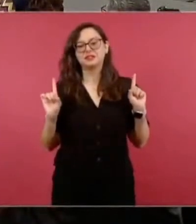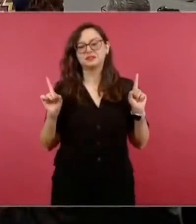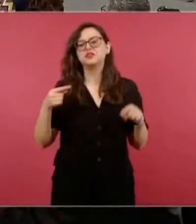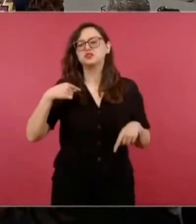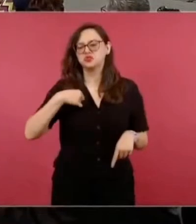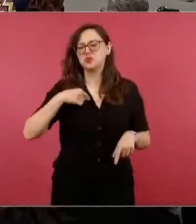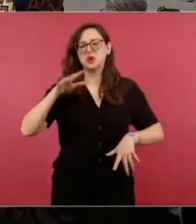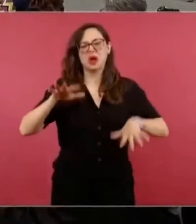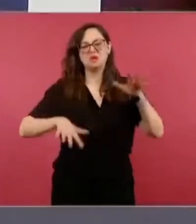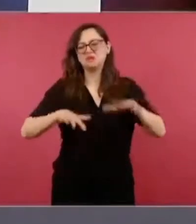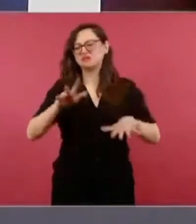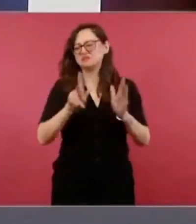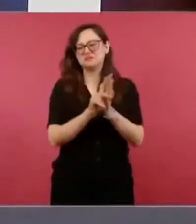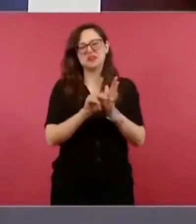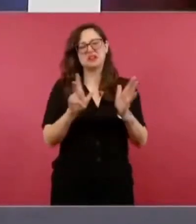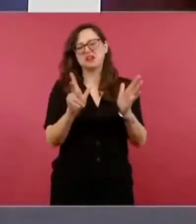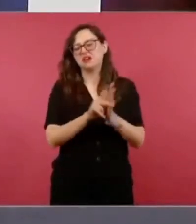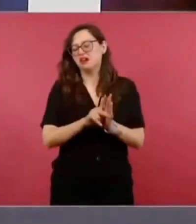no verlos porque